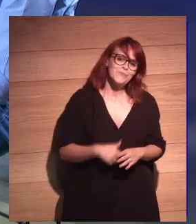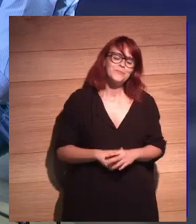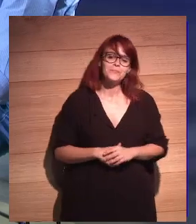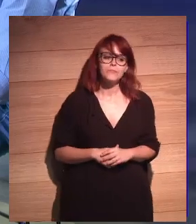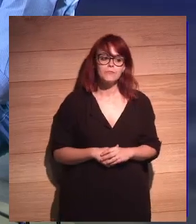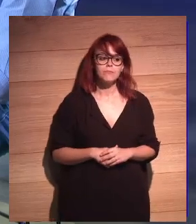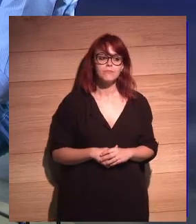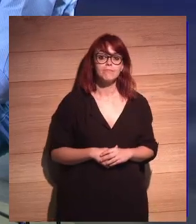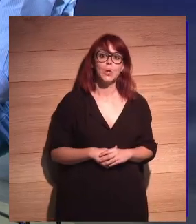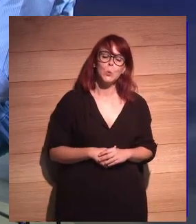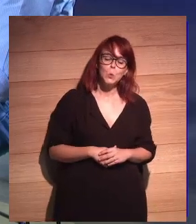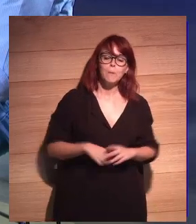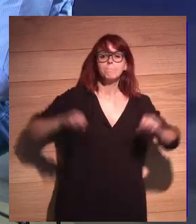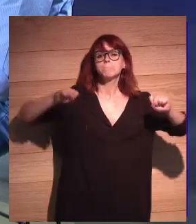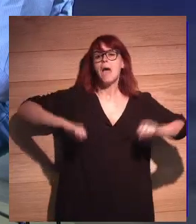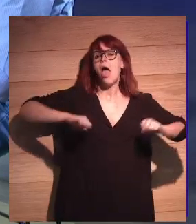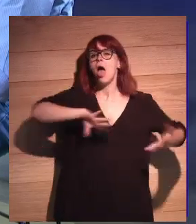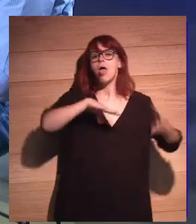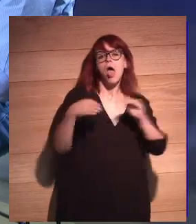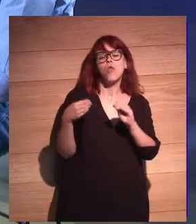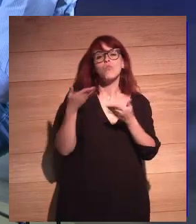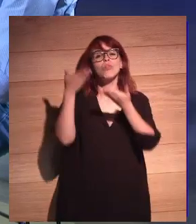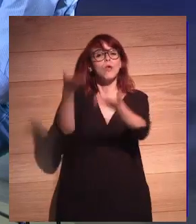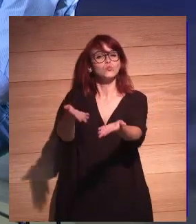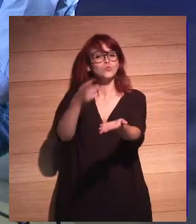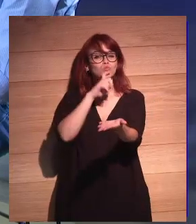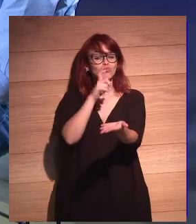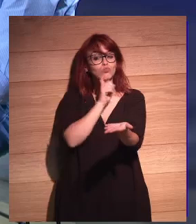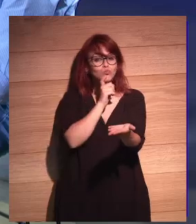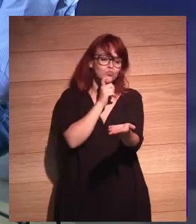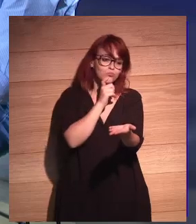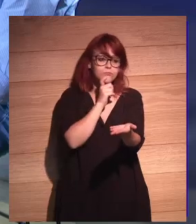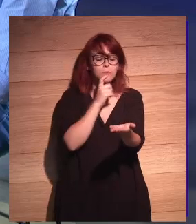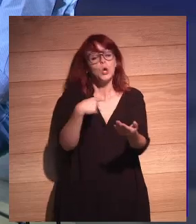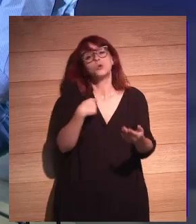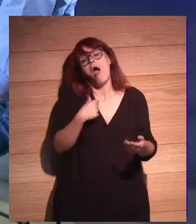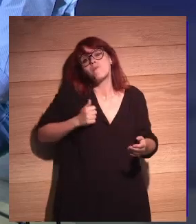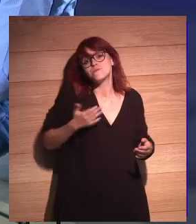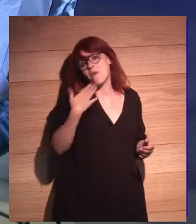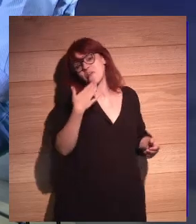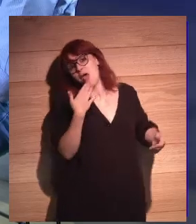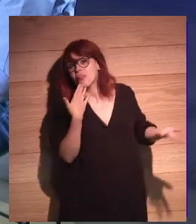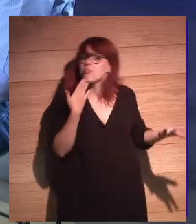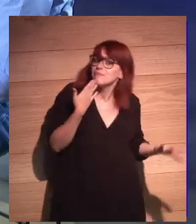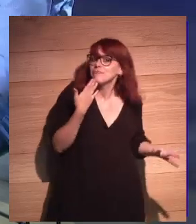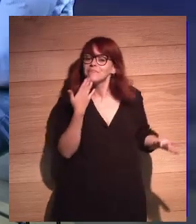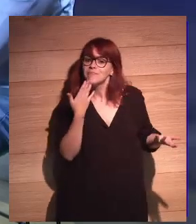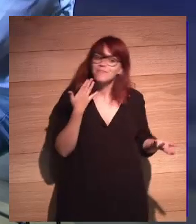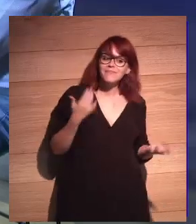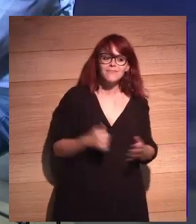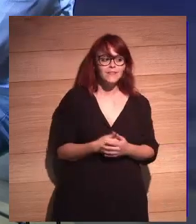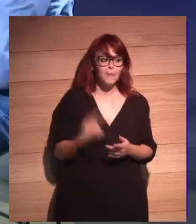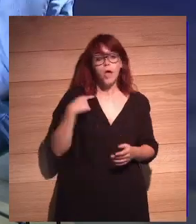¿Cómo ayudamos a nuestros mayores? Bien, como tengo cierta edad, disculpadme. A veces